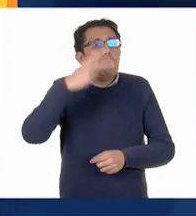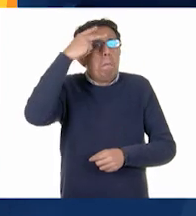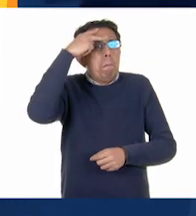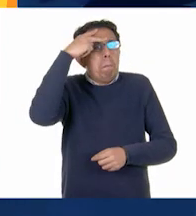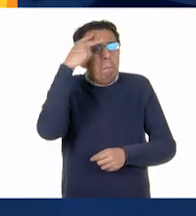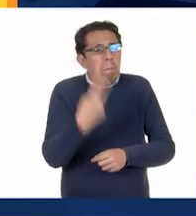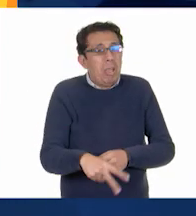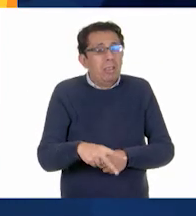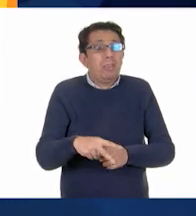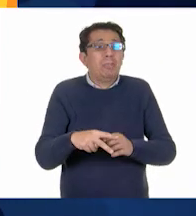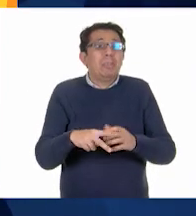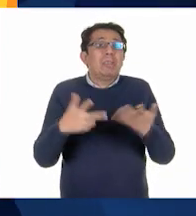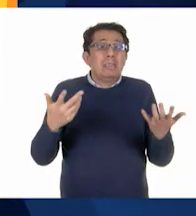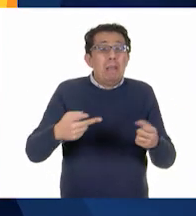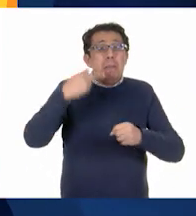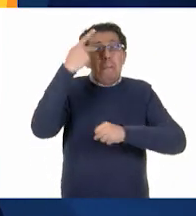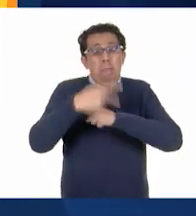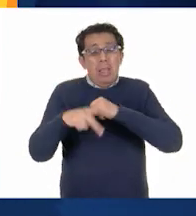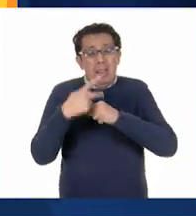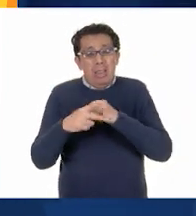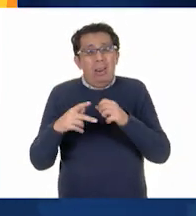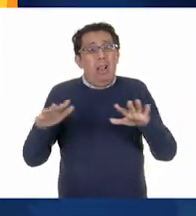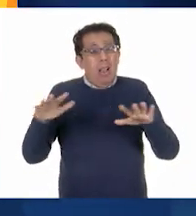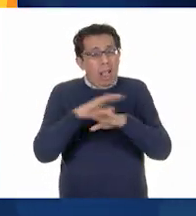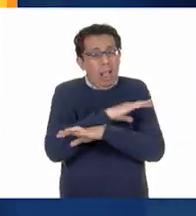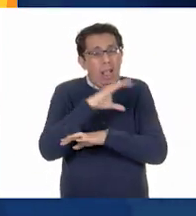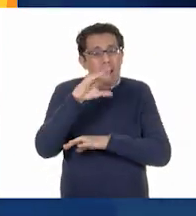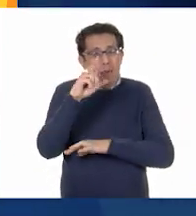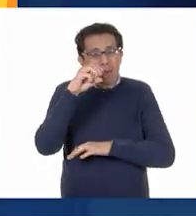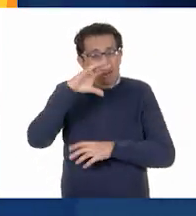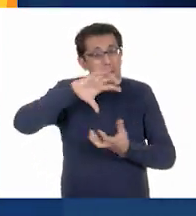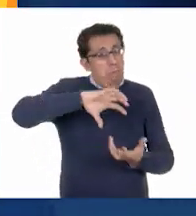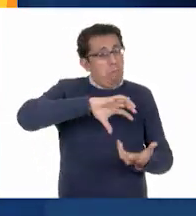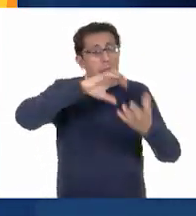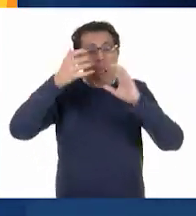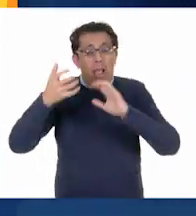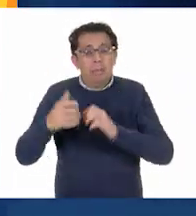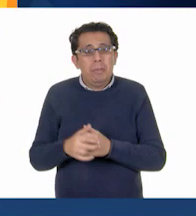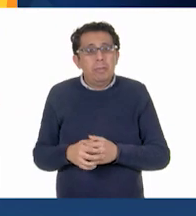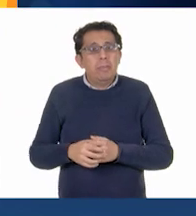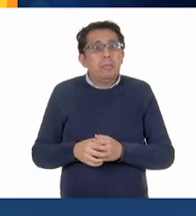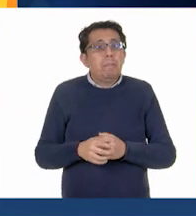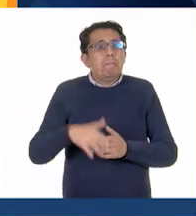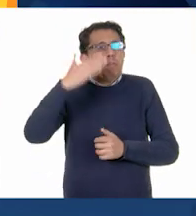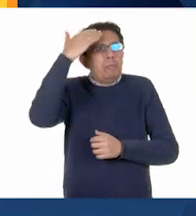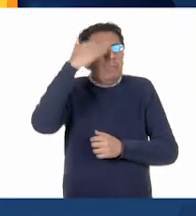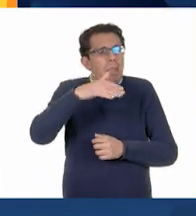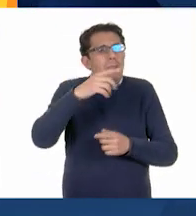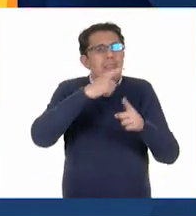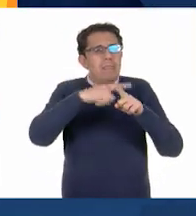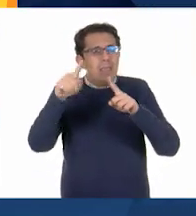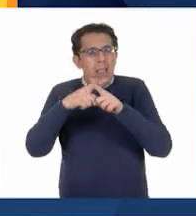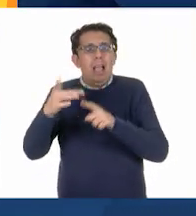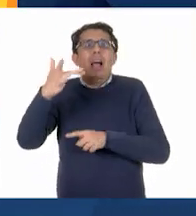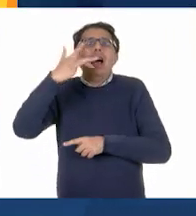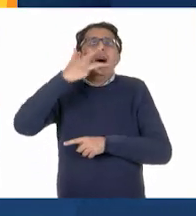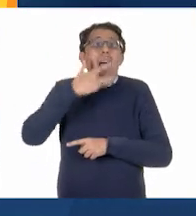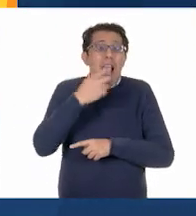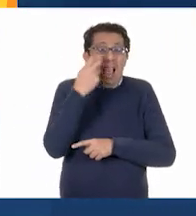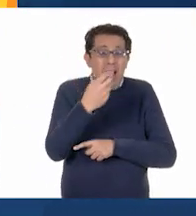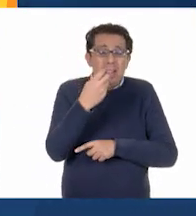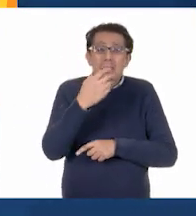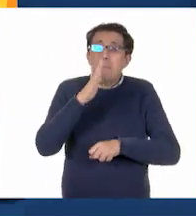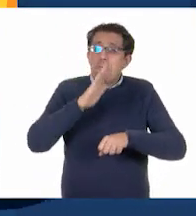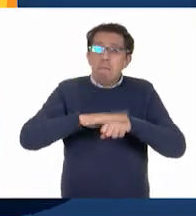país muy vulnerable al cambio climático. Y a pesar de que los combustibles fósiles son la principal fuente de gases y compuestos de efecto